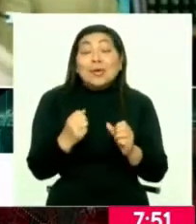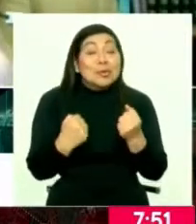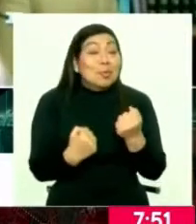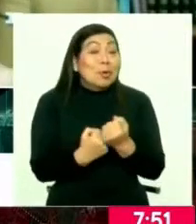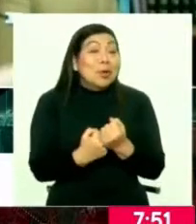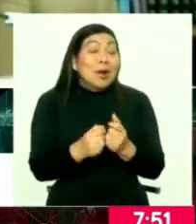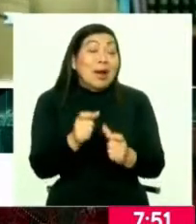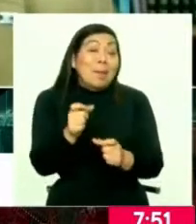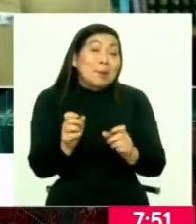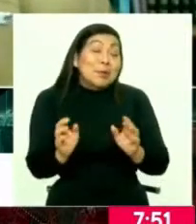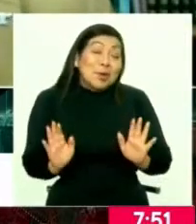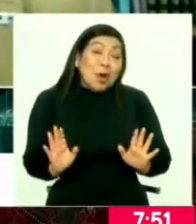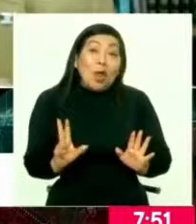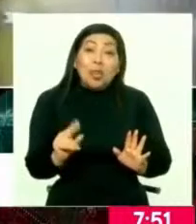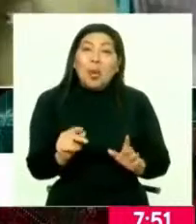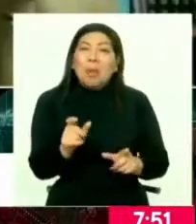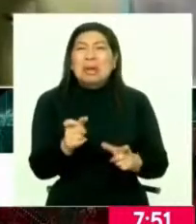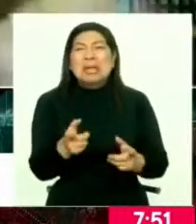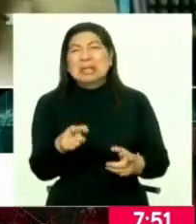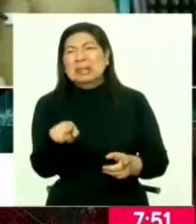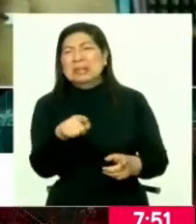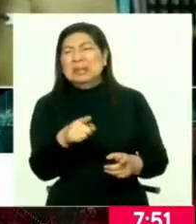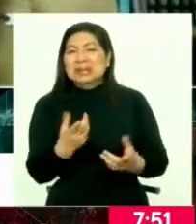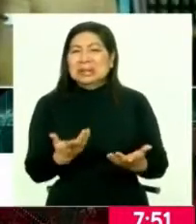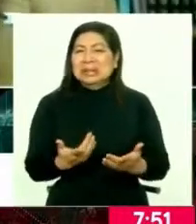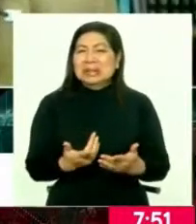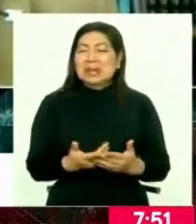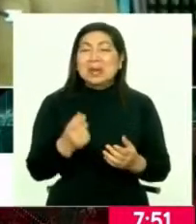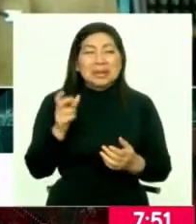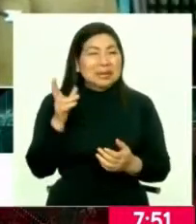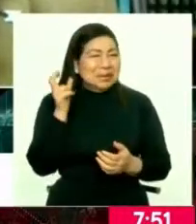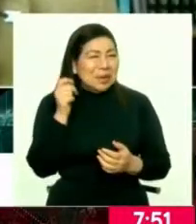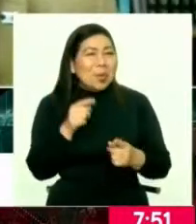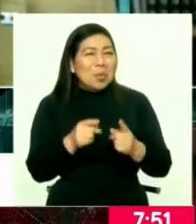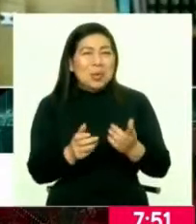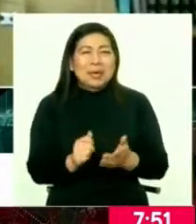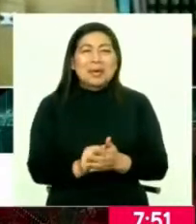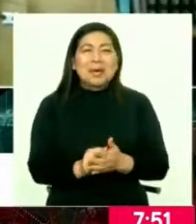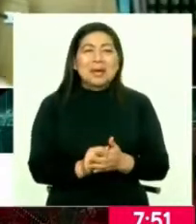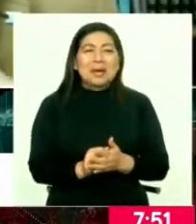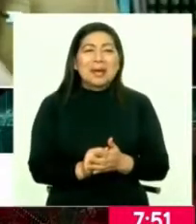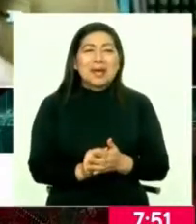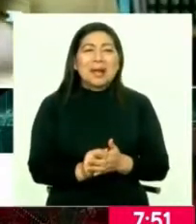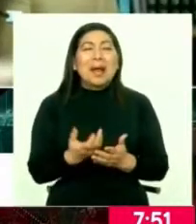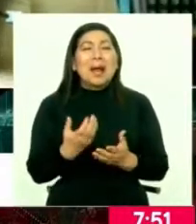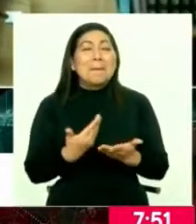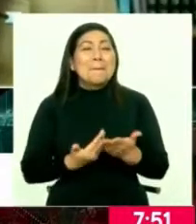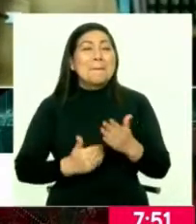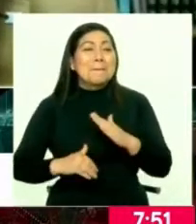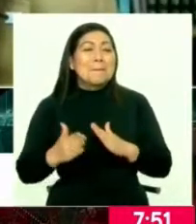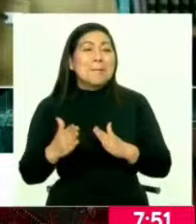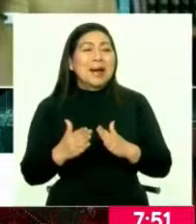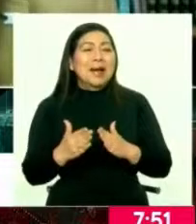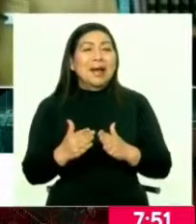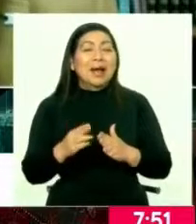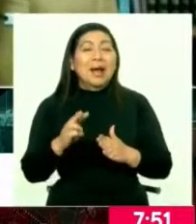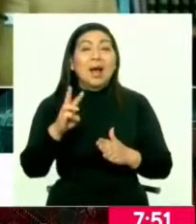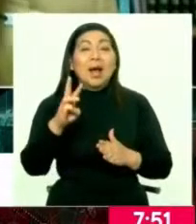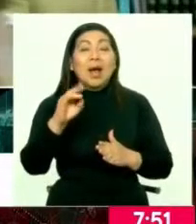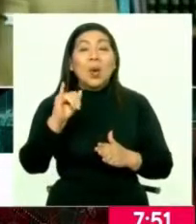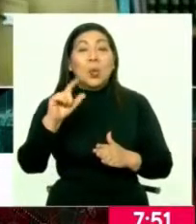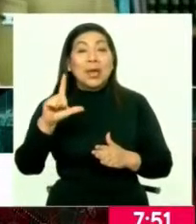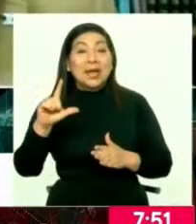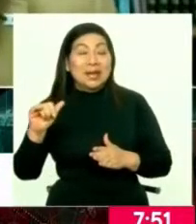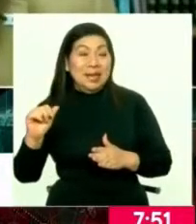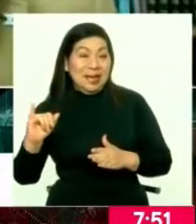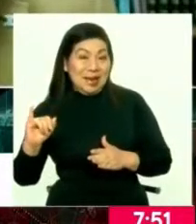apoyarlo, ¿no? Y que no la gente no esté pensando, como seguro habrás escuchado, que es mejor abdique en favor del príncipe William, que ahora es el príncipe